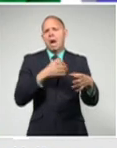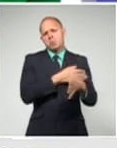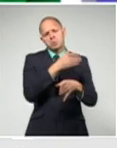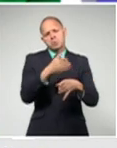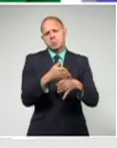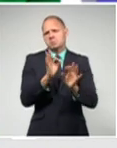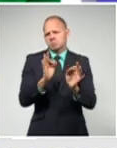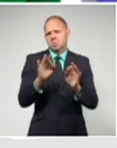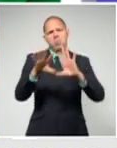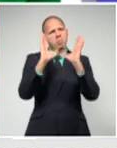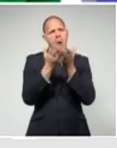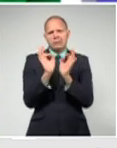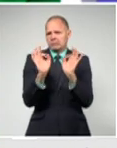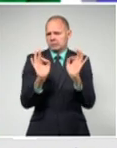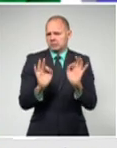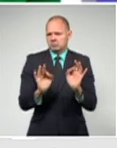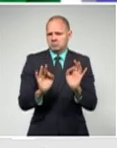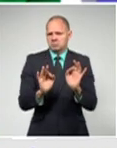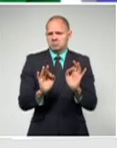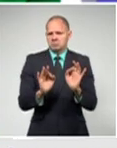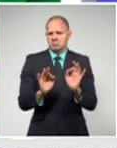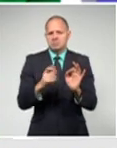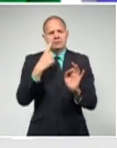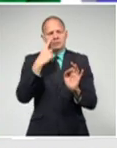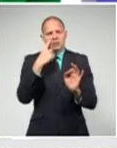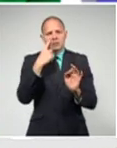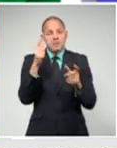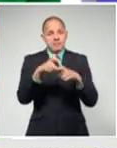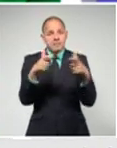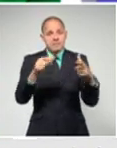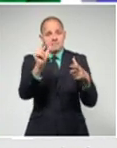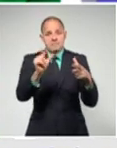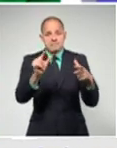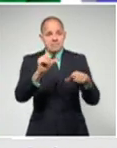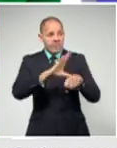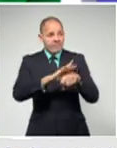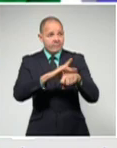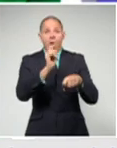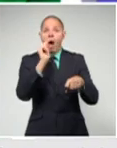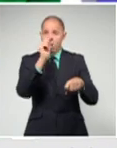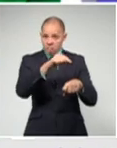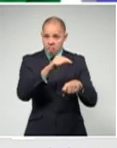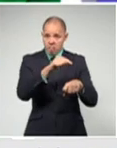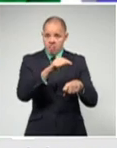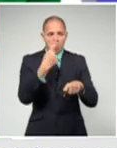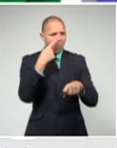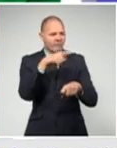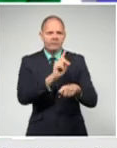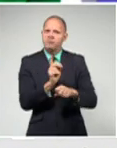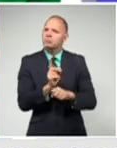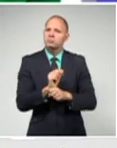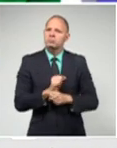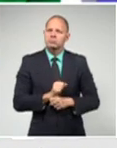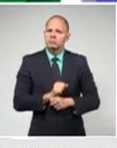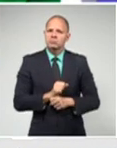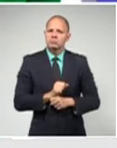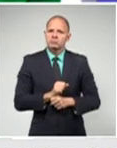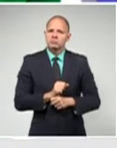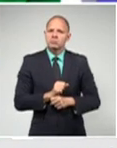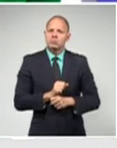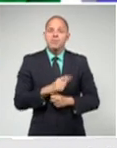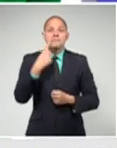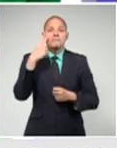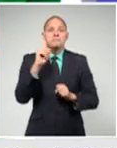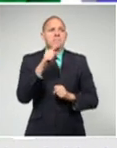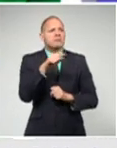mundo esta enfermedad, con un número alto de pacientes asintomáticos que no se identifican